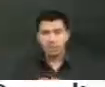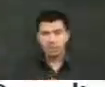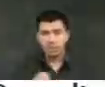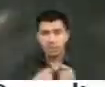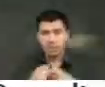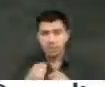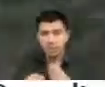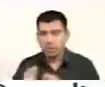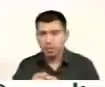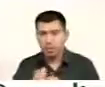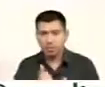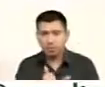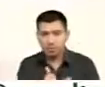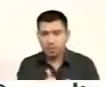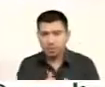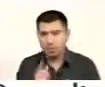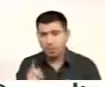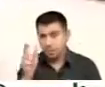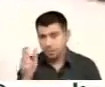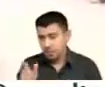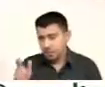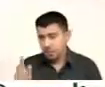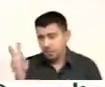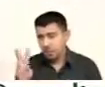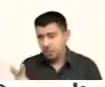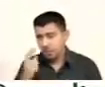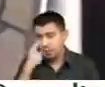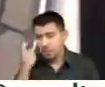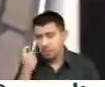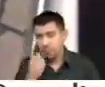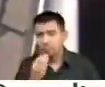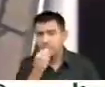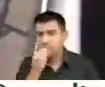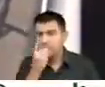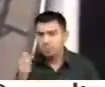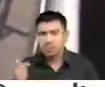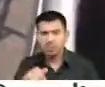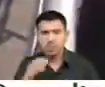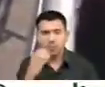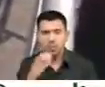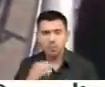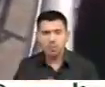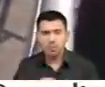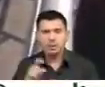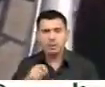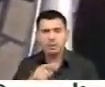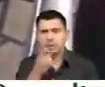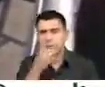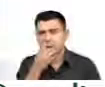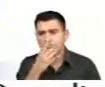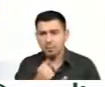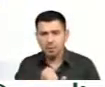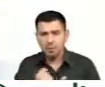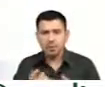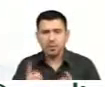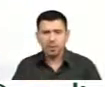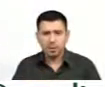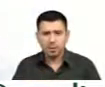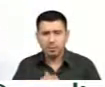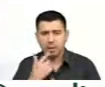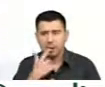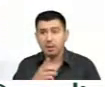los miles de venezolanos que han venido al país en busca de alimentos y medicamentos en los últimos meses. Así lo dice la